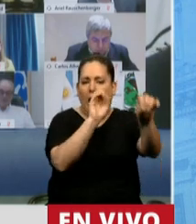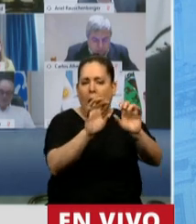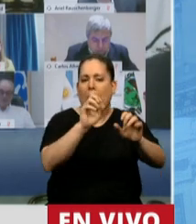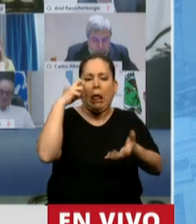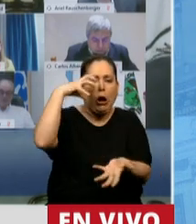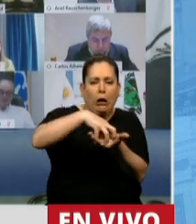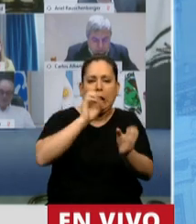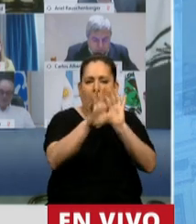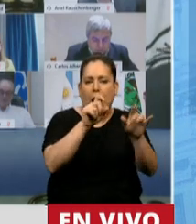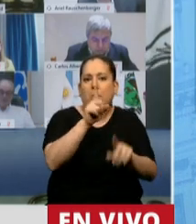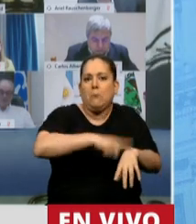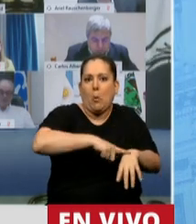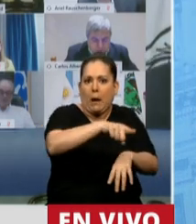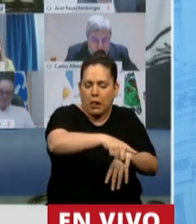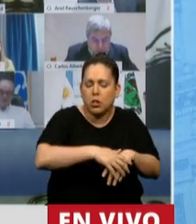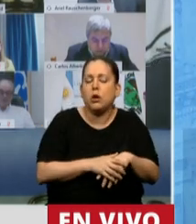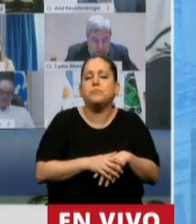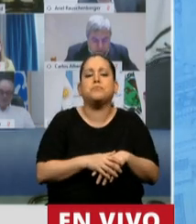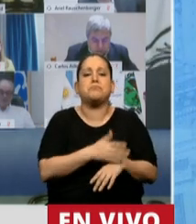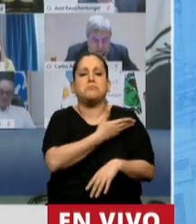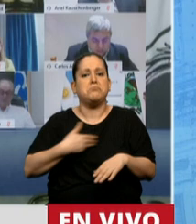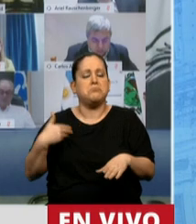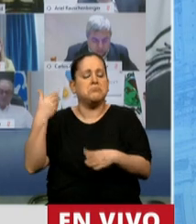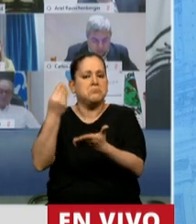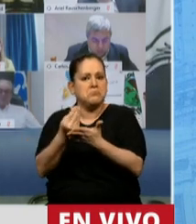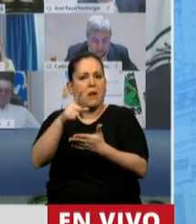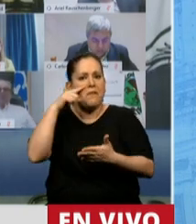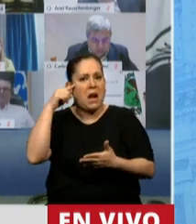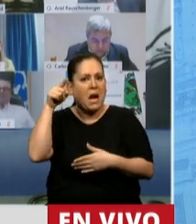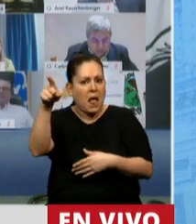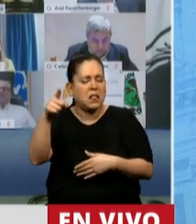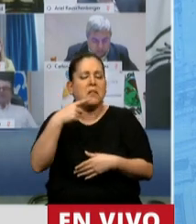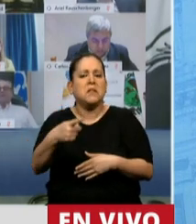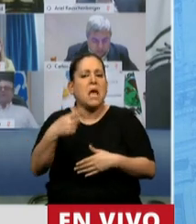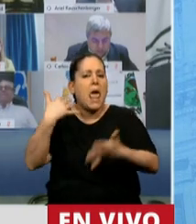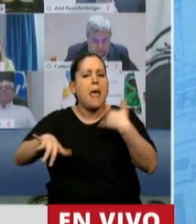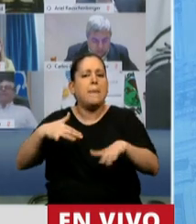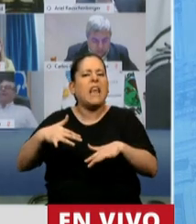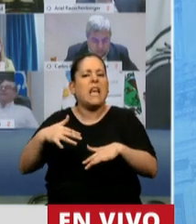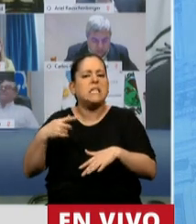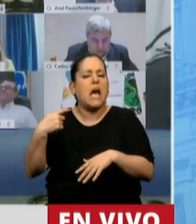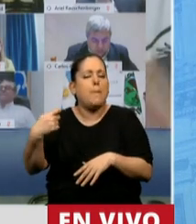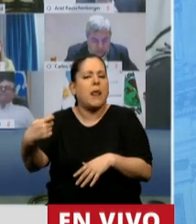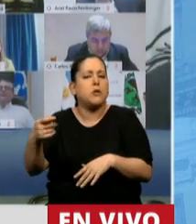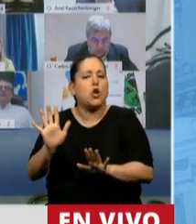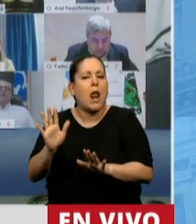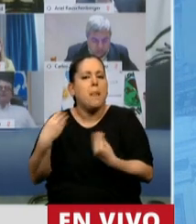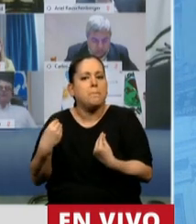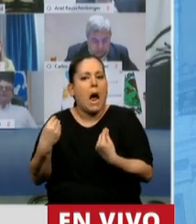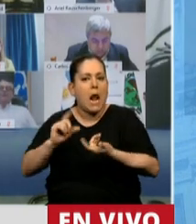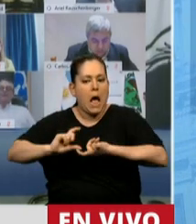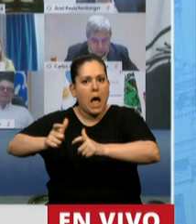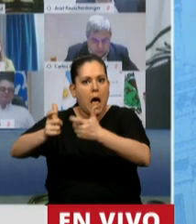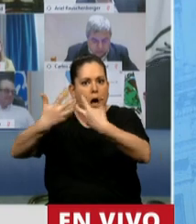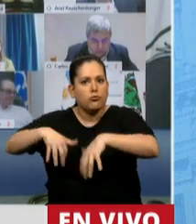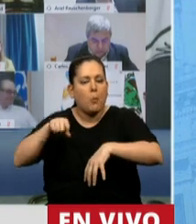asumido el gobierno de Alberto Fernández se estableció la emergencia previsional y para qué se estableció la emergencia previsional para suspender la movilidad automática